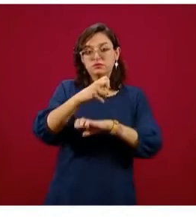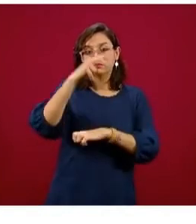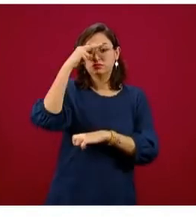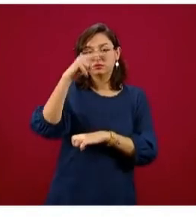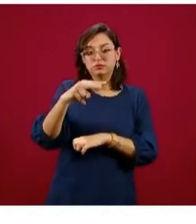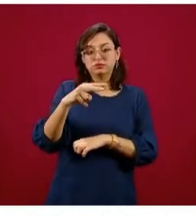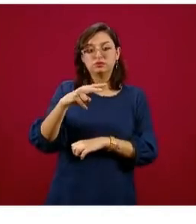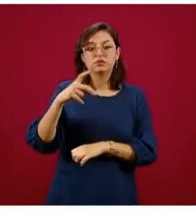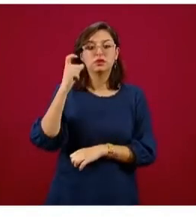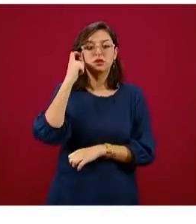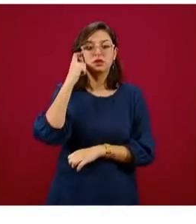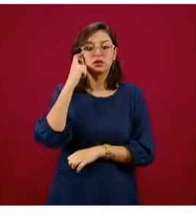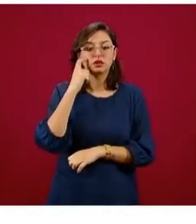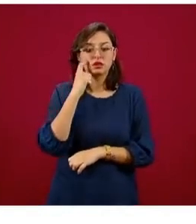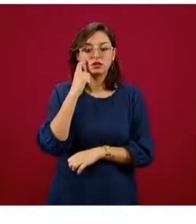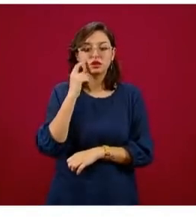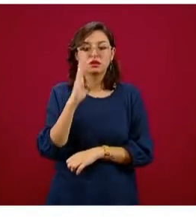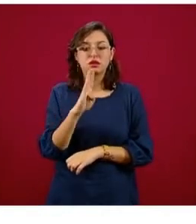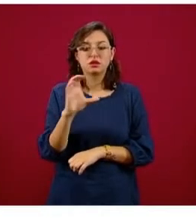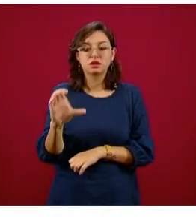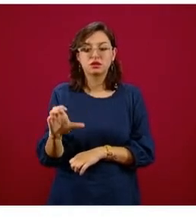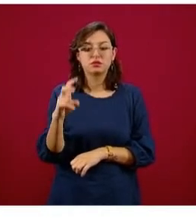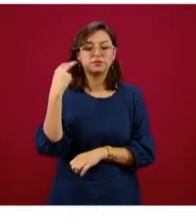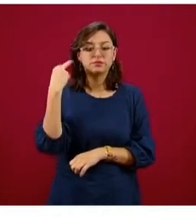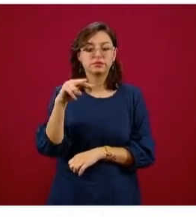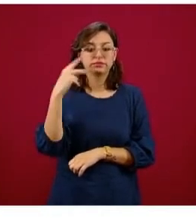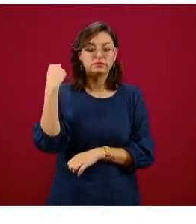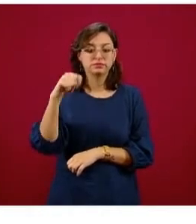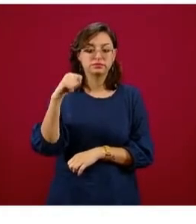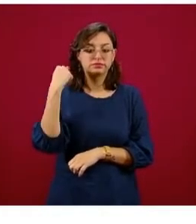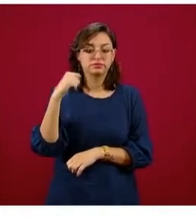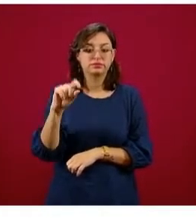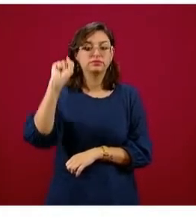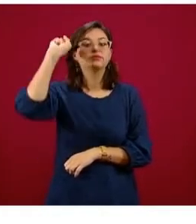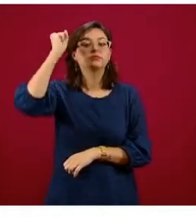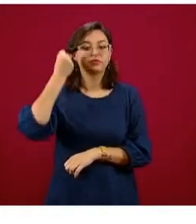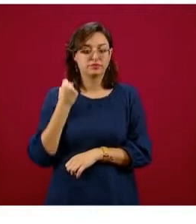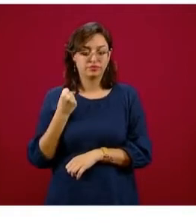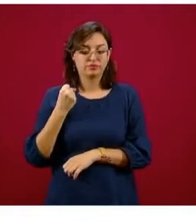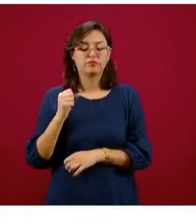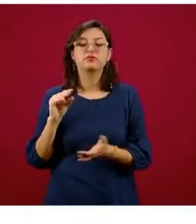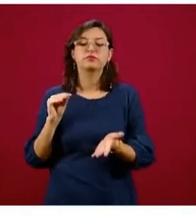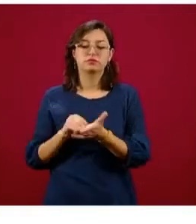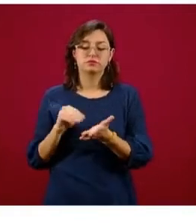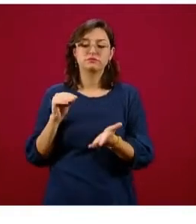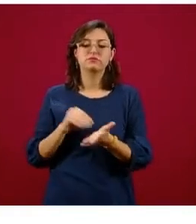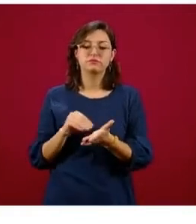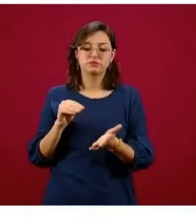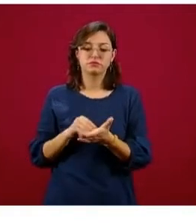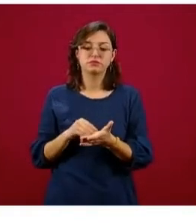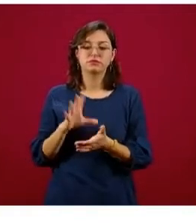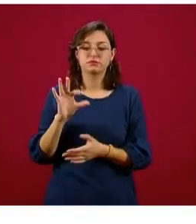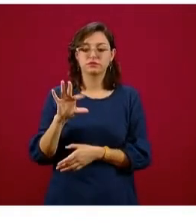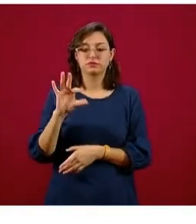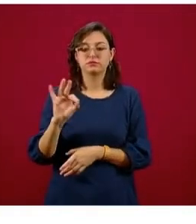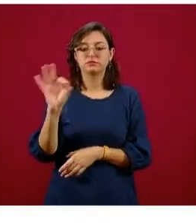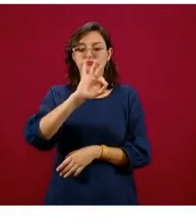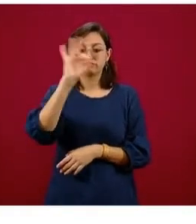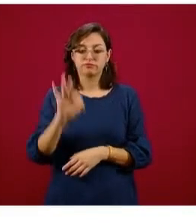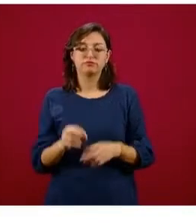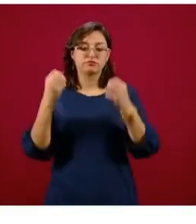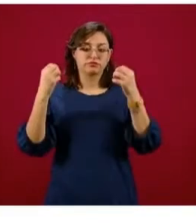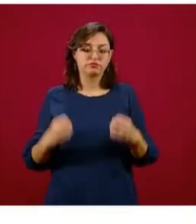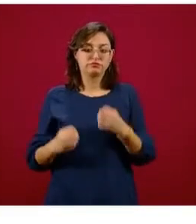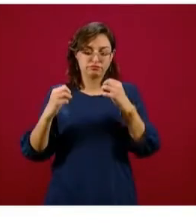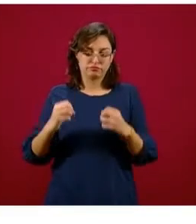México, Guerrero, Baja California, Veracruz y Tabasco. Sinaloa todavía continúan por encima del 40%